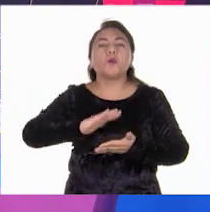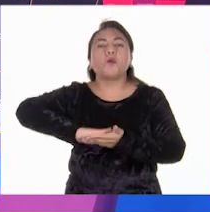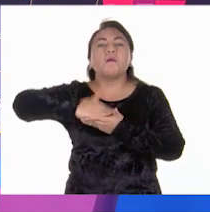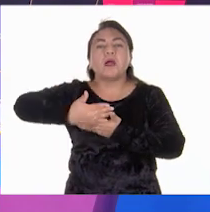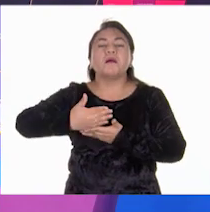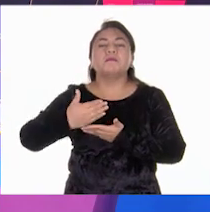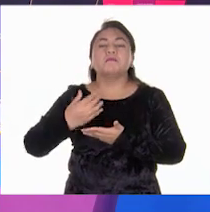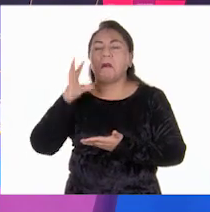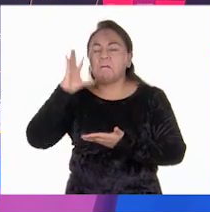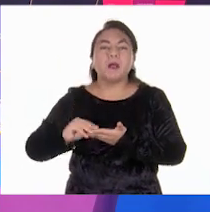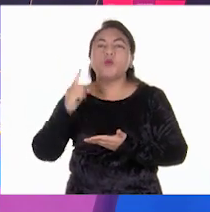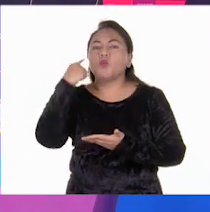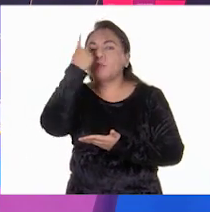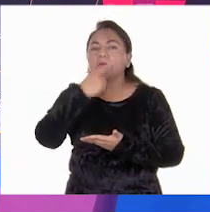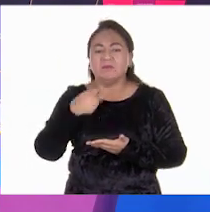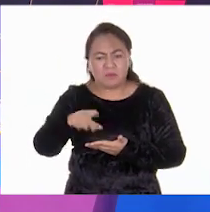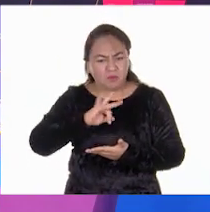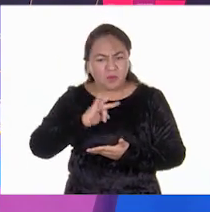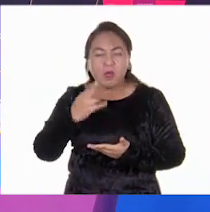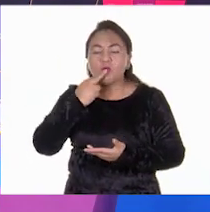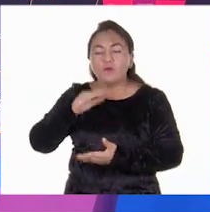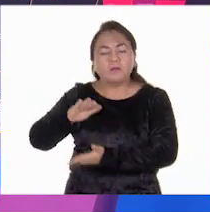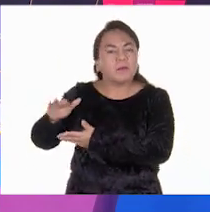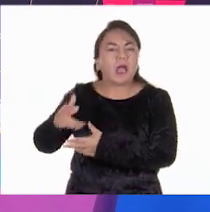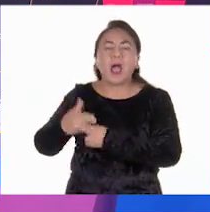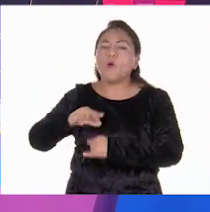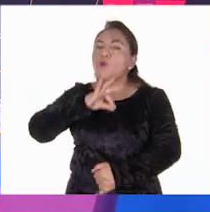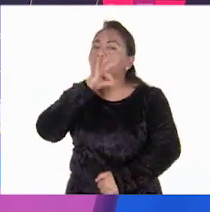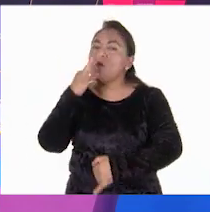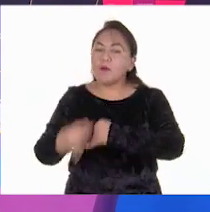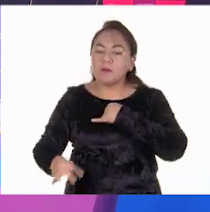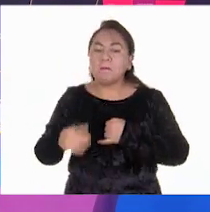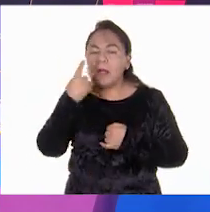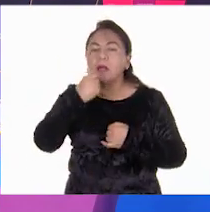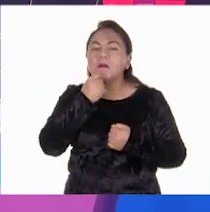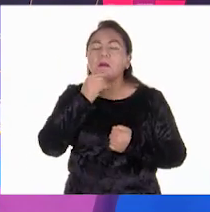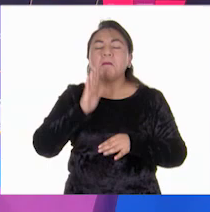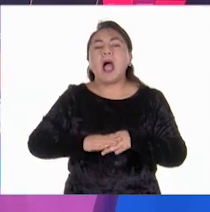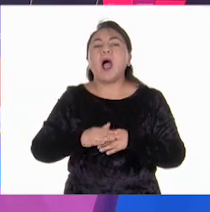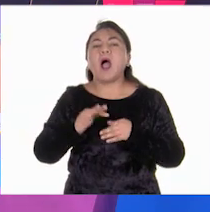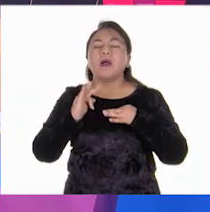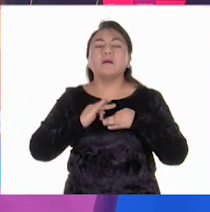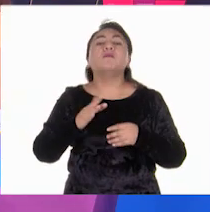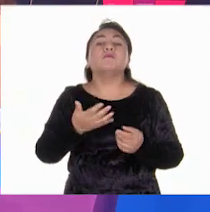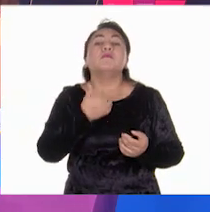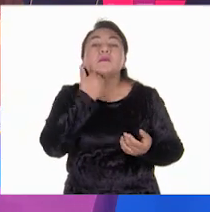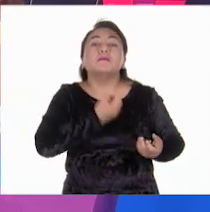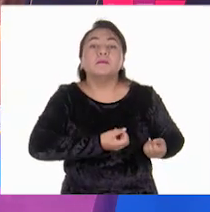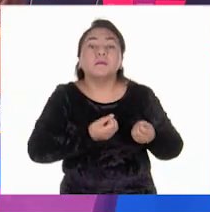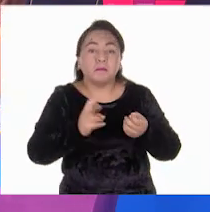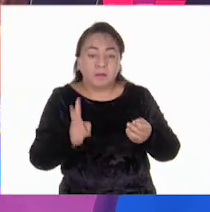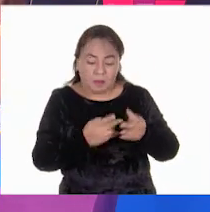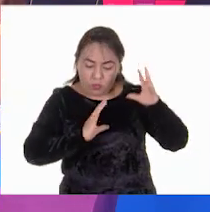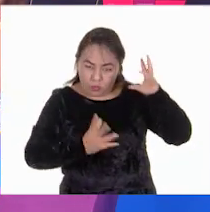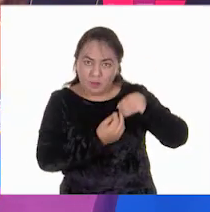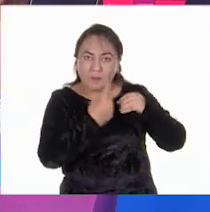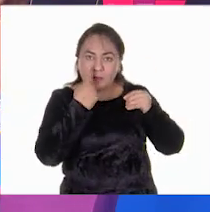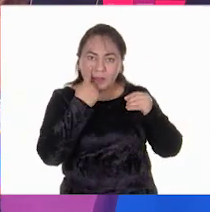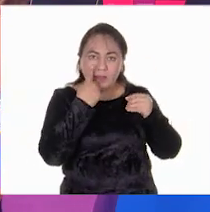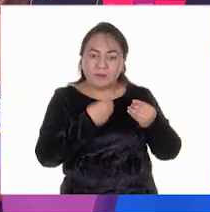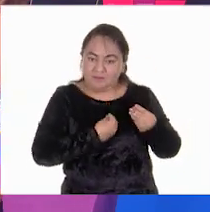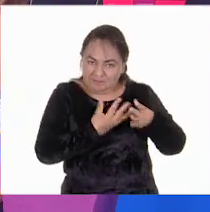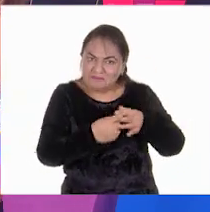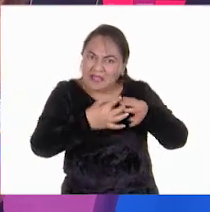hora. Procuren su dotación de golosinas al final para un mejor desempeño del chamaco. ¿Cuánto se lleva? Le voy a armar su paquete, mira nada más.